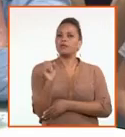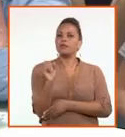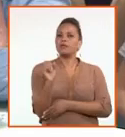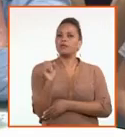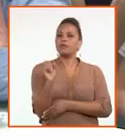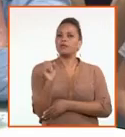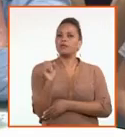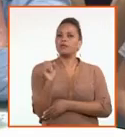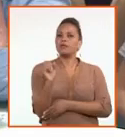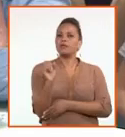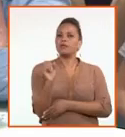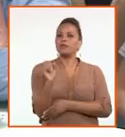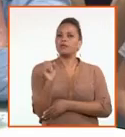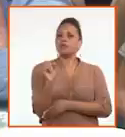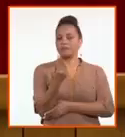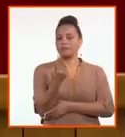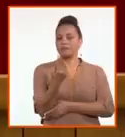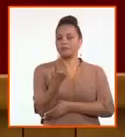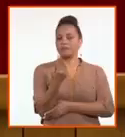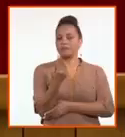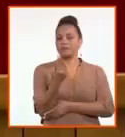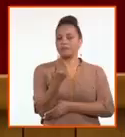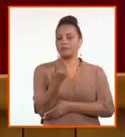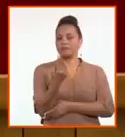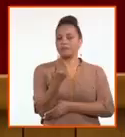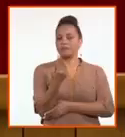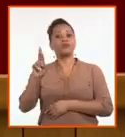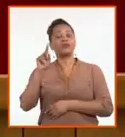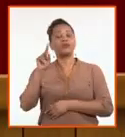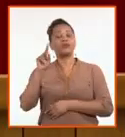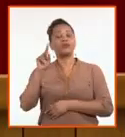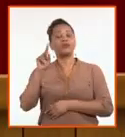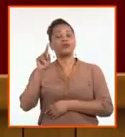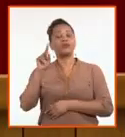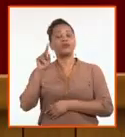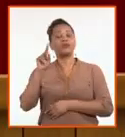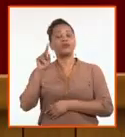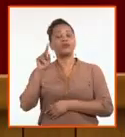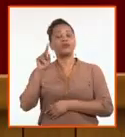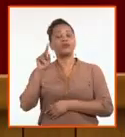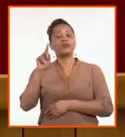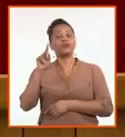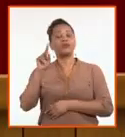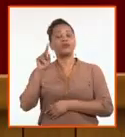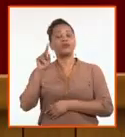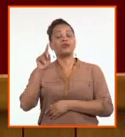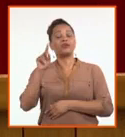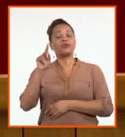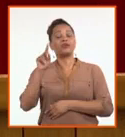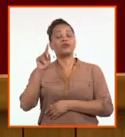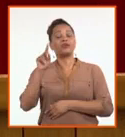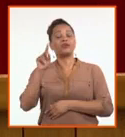pido una cosa: defiendan la revolución, que es en primer lugar